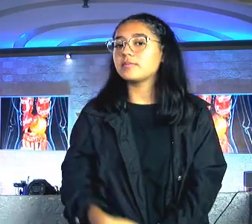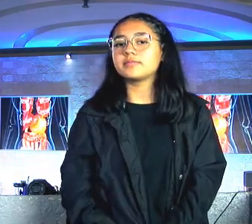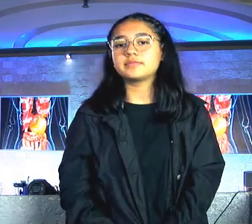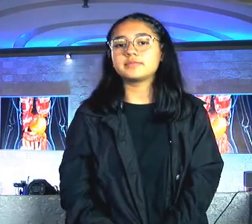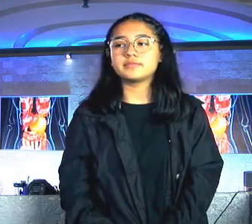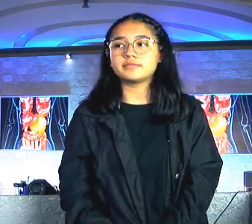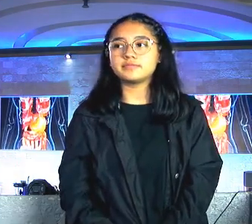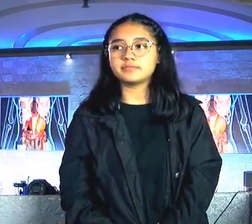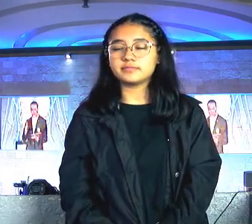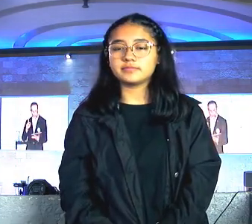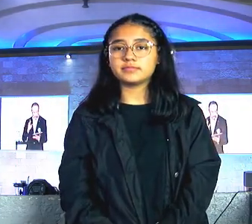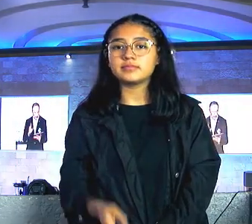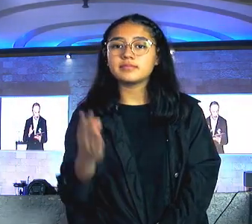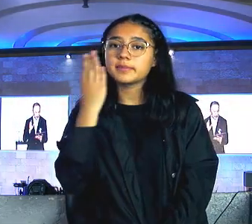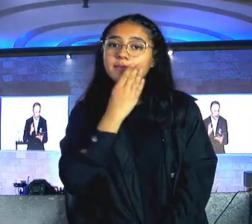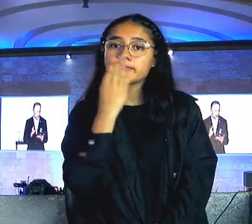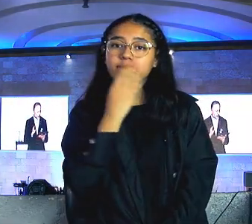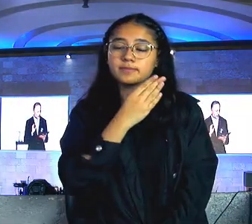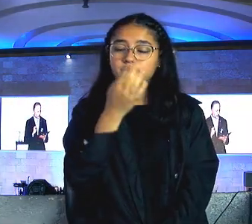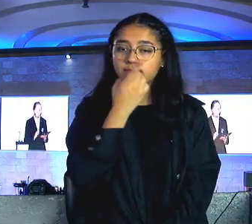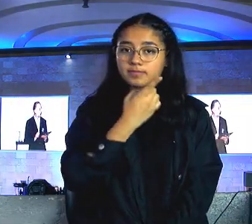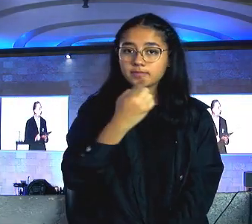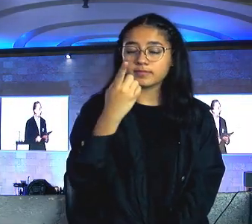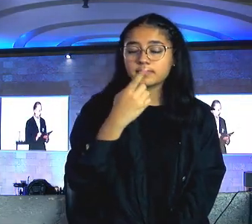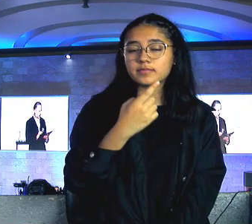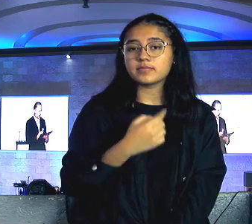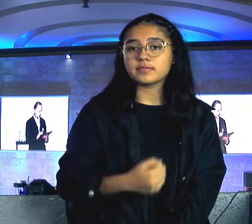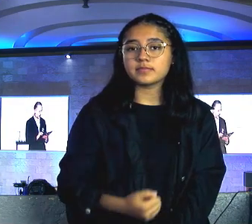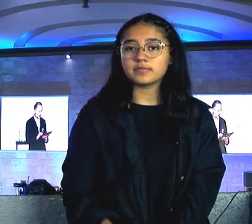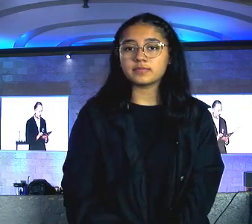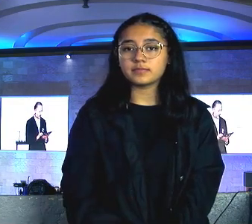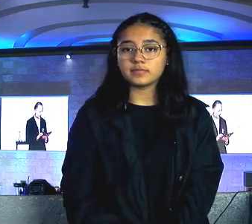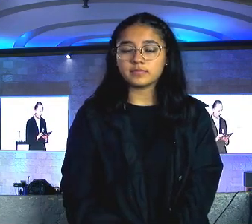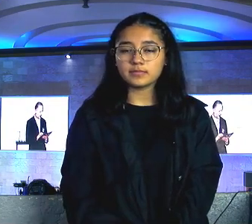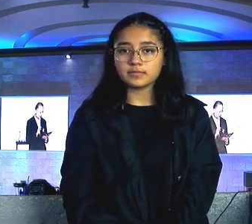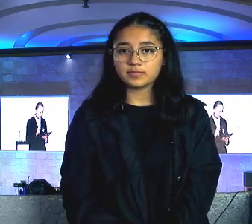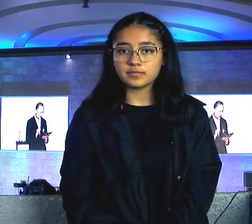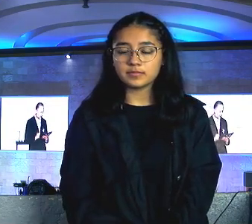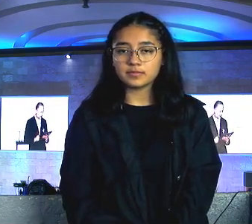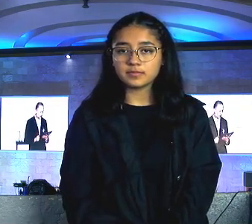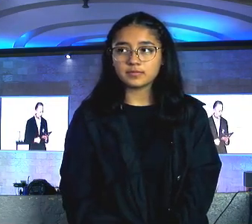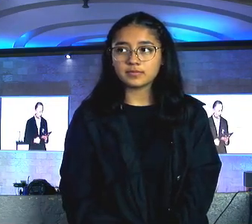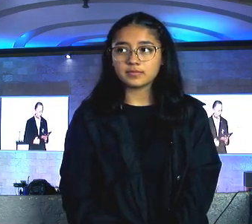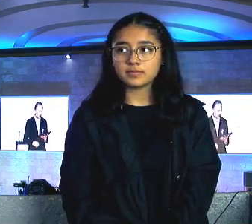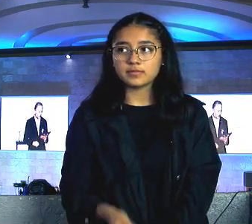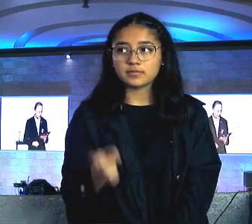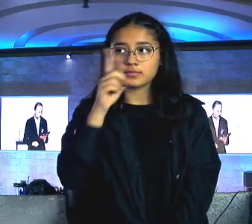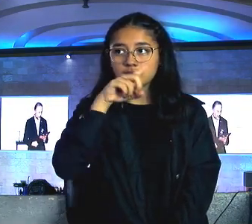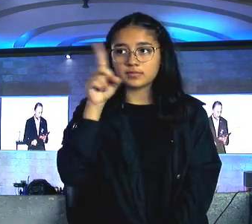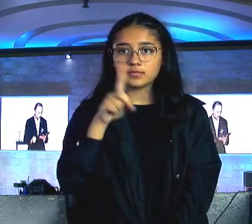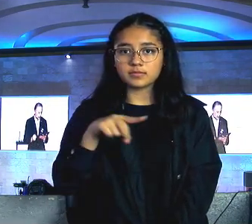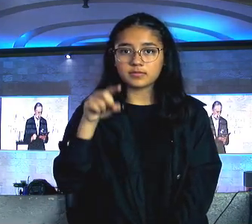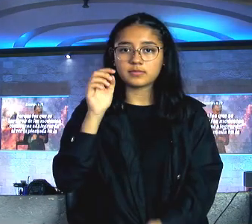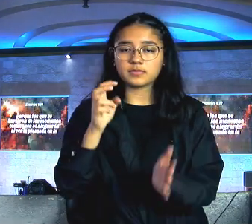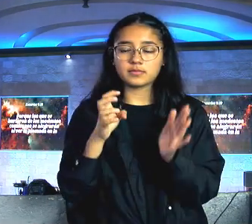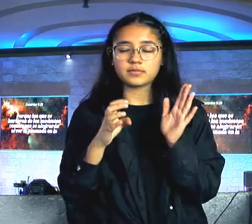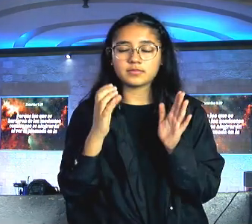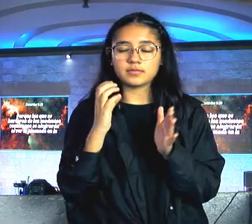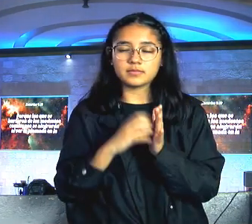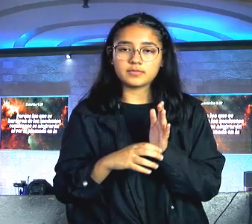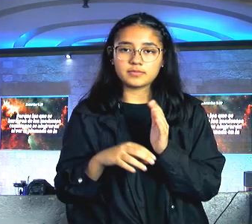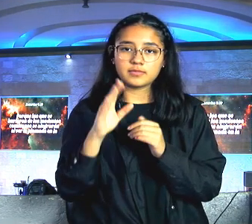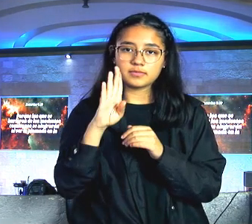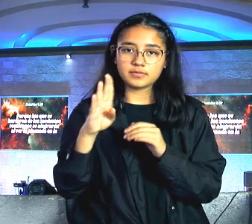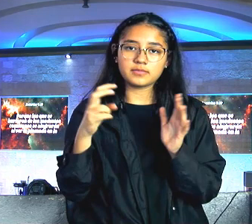Y Zacarías capítulo 4 versículo 10. Zacarías 4:10 dice: porque los que